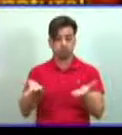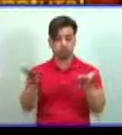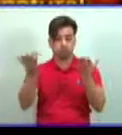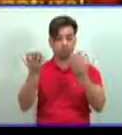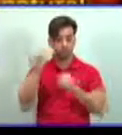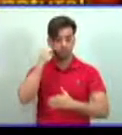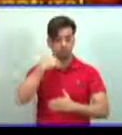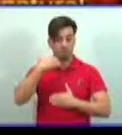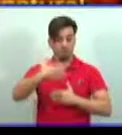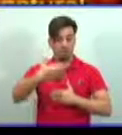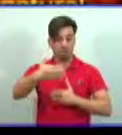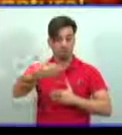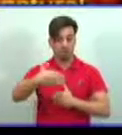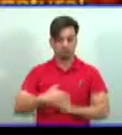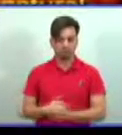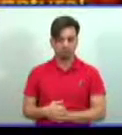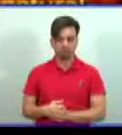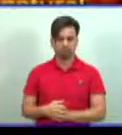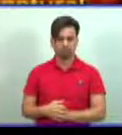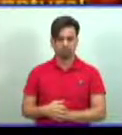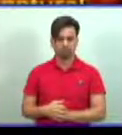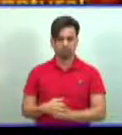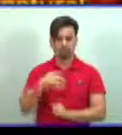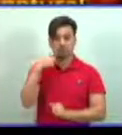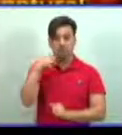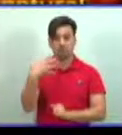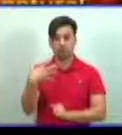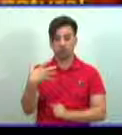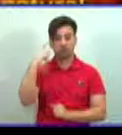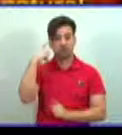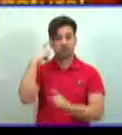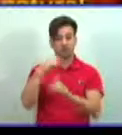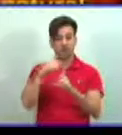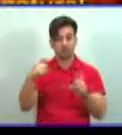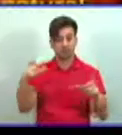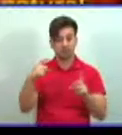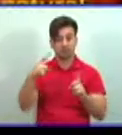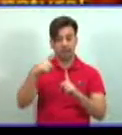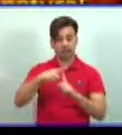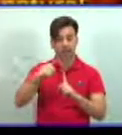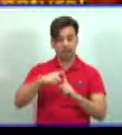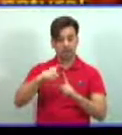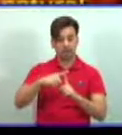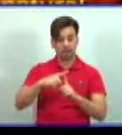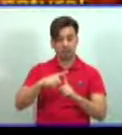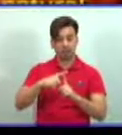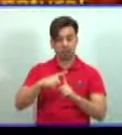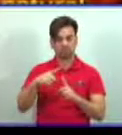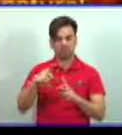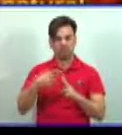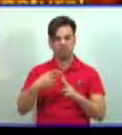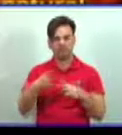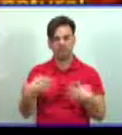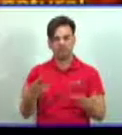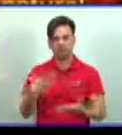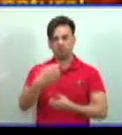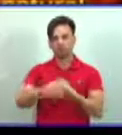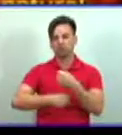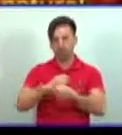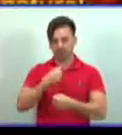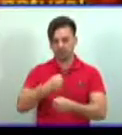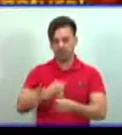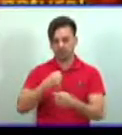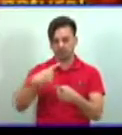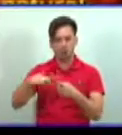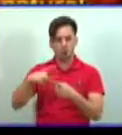con la ciencia y la técnica suficiente como para utilizar las fuentes renovables de energía. Sin embargo, todavía